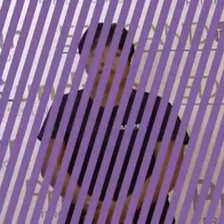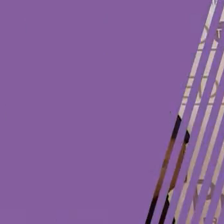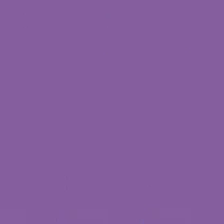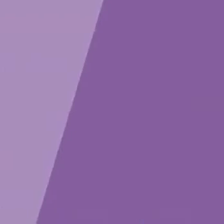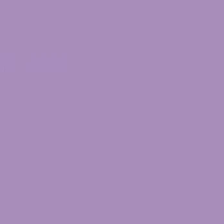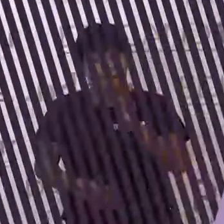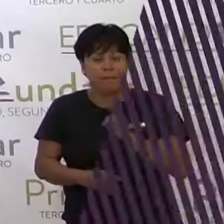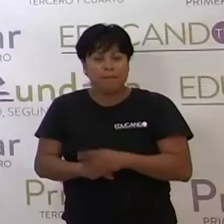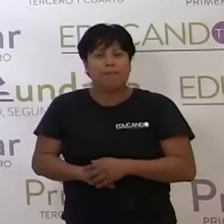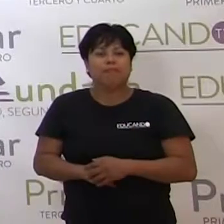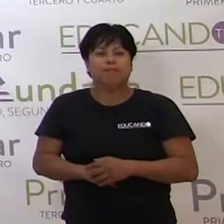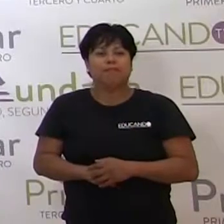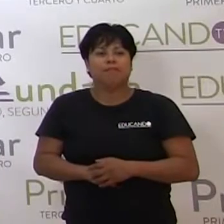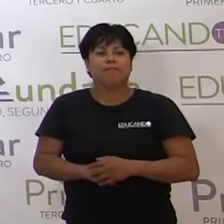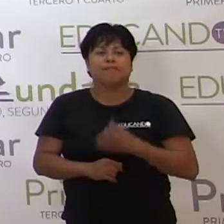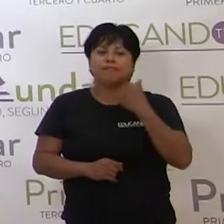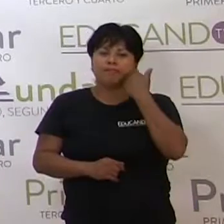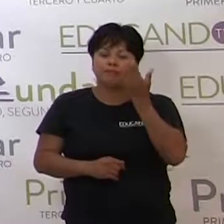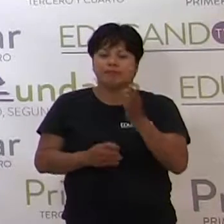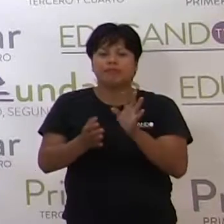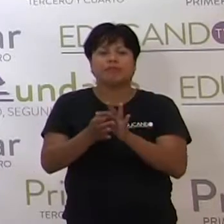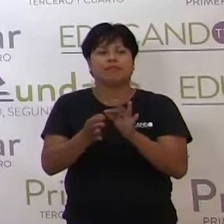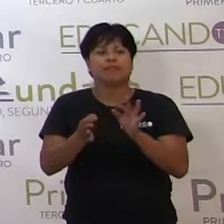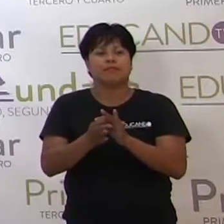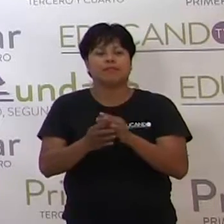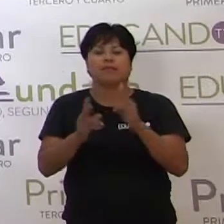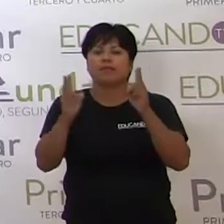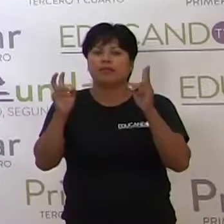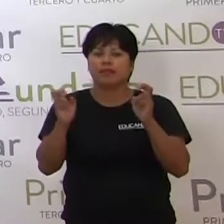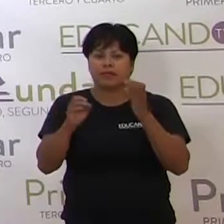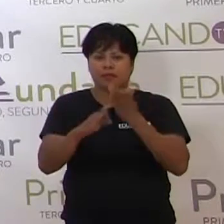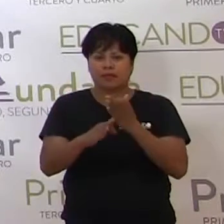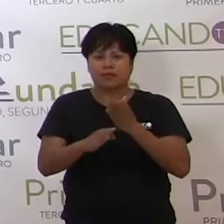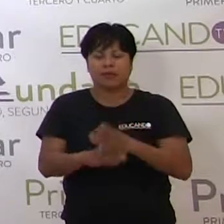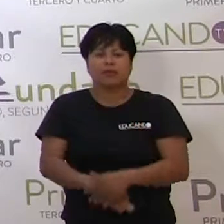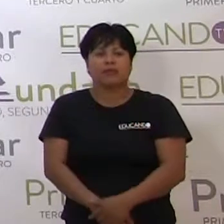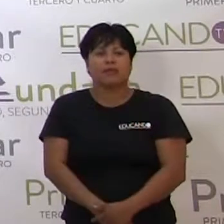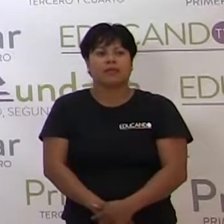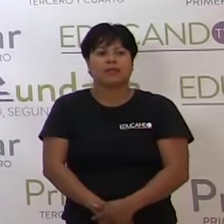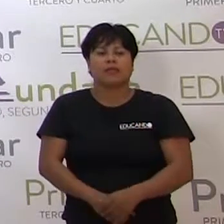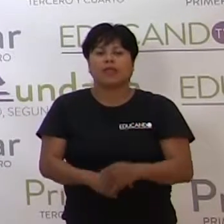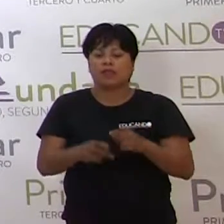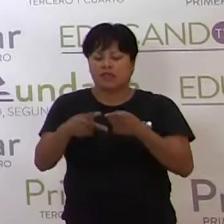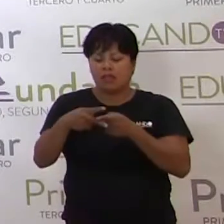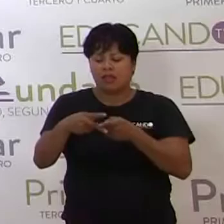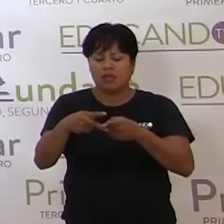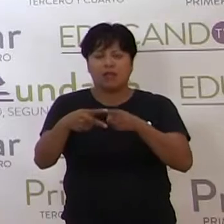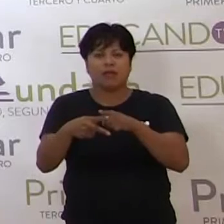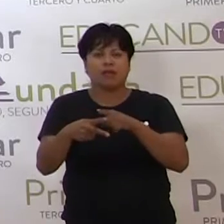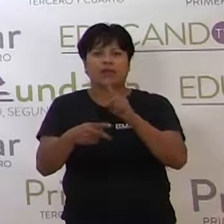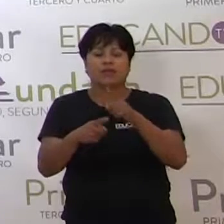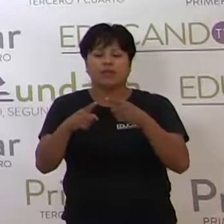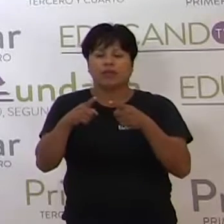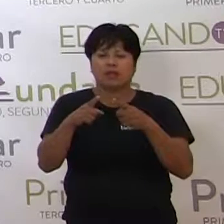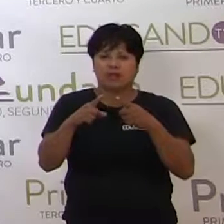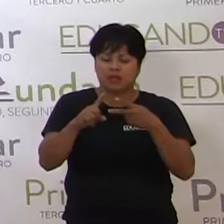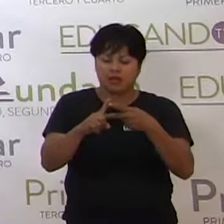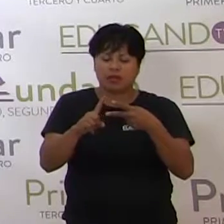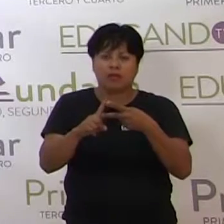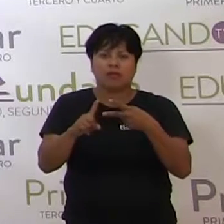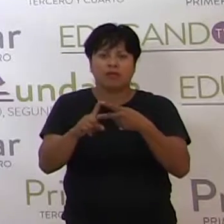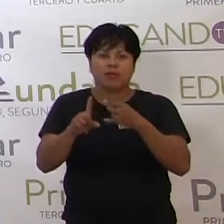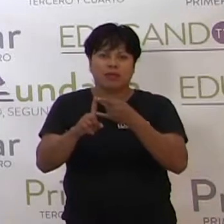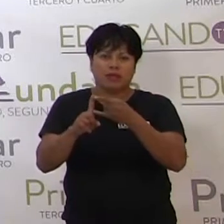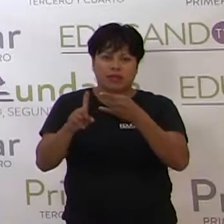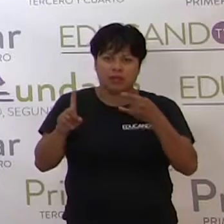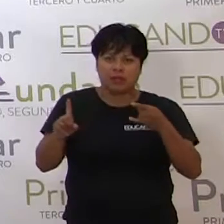Pero déjame mencionarte el tema del día de hoy. Ángulos agudos de un triángulo rectángulo.